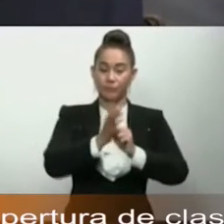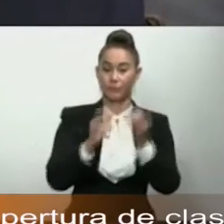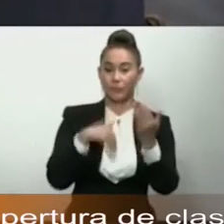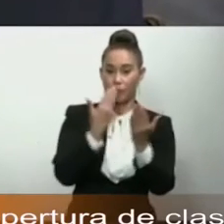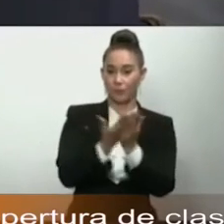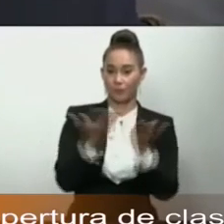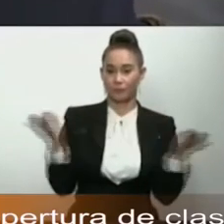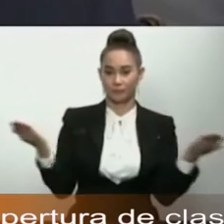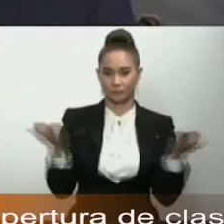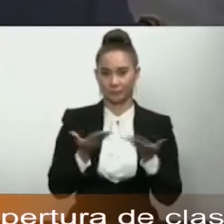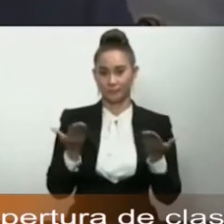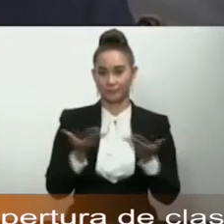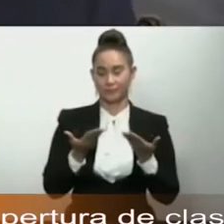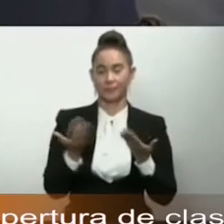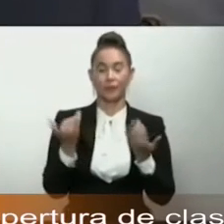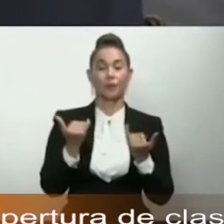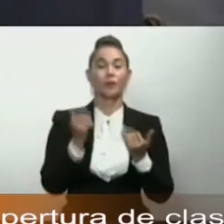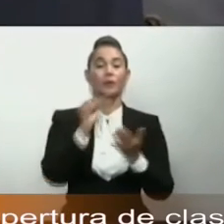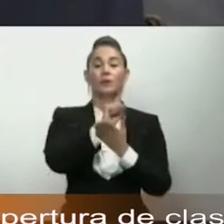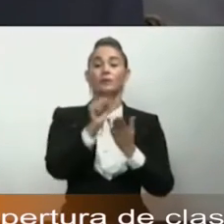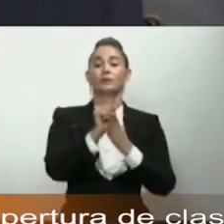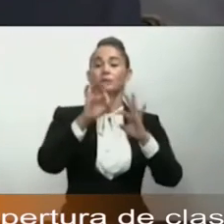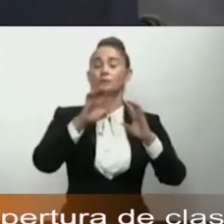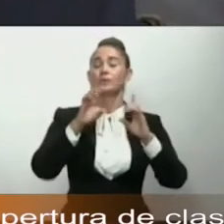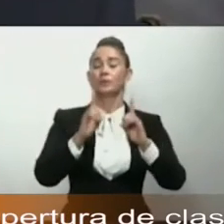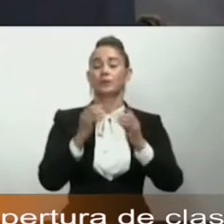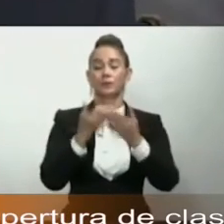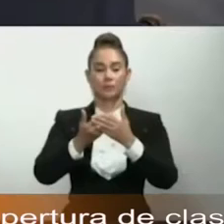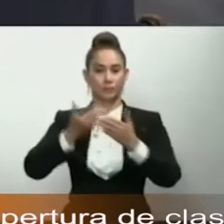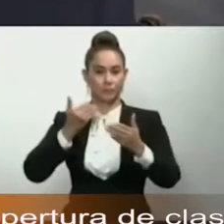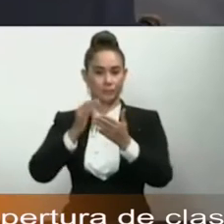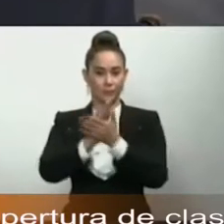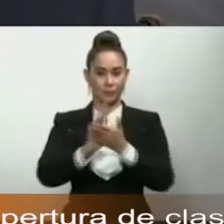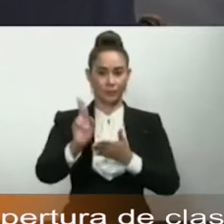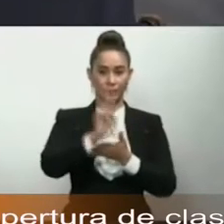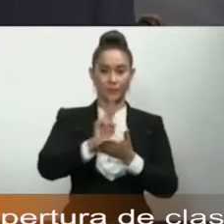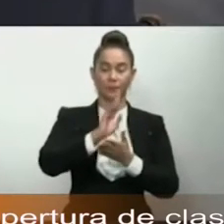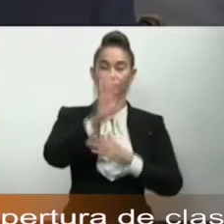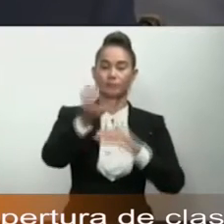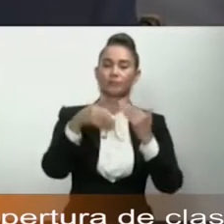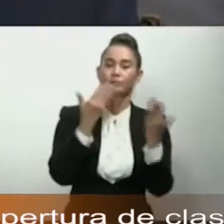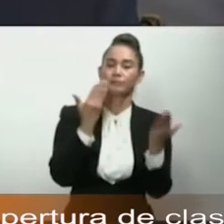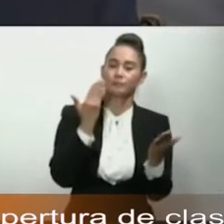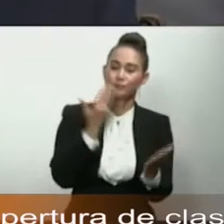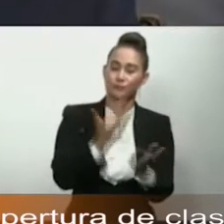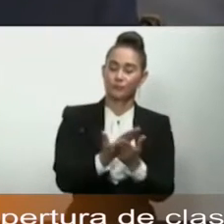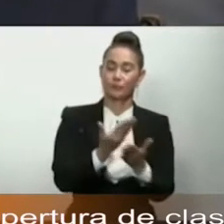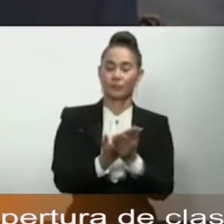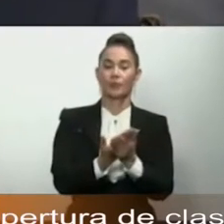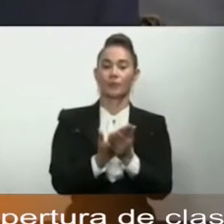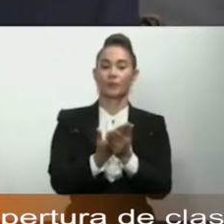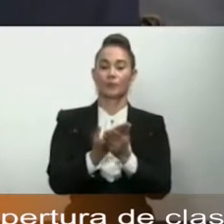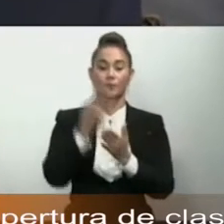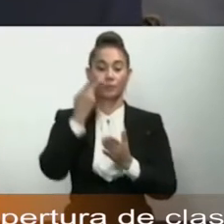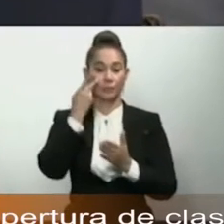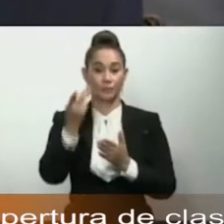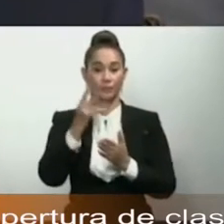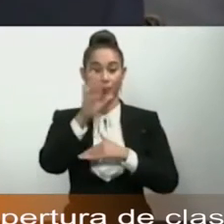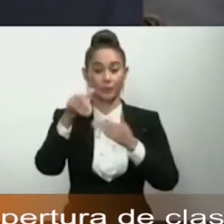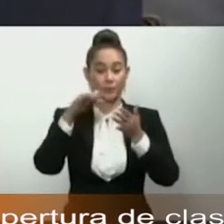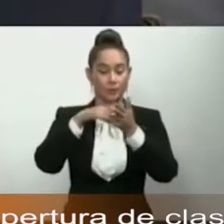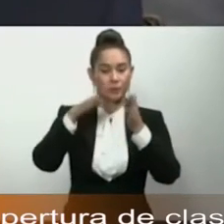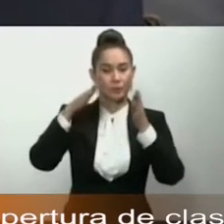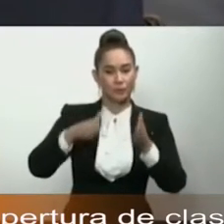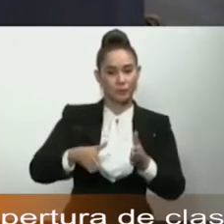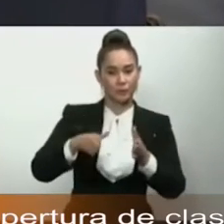pueden asistir alumnos a clases en medio de la pandemia. Carolina, tú me